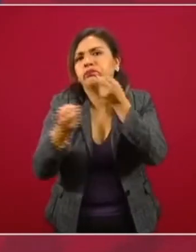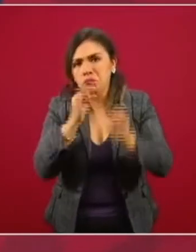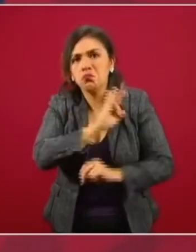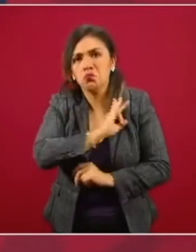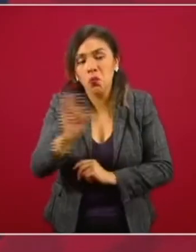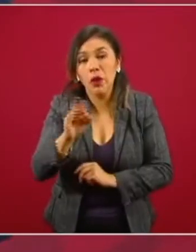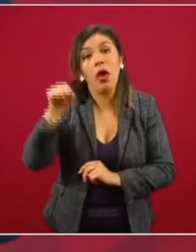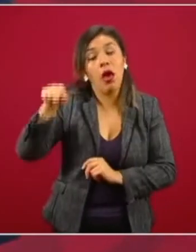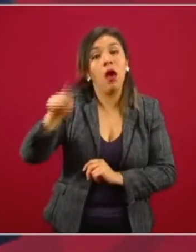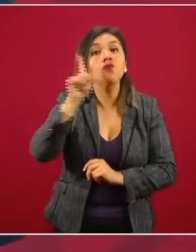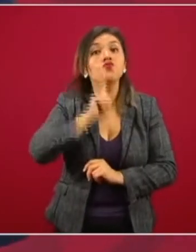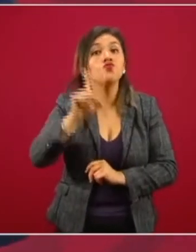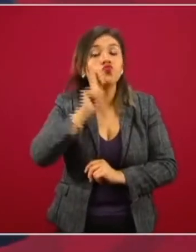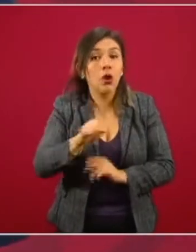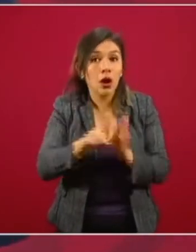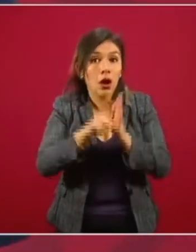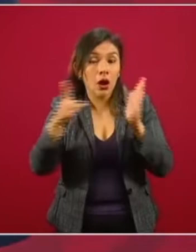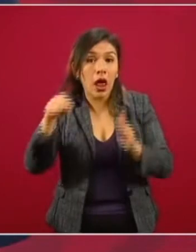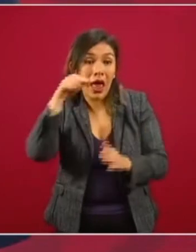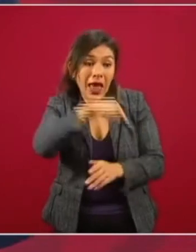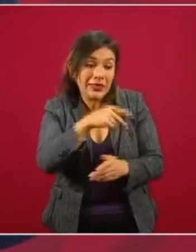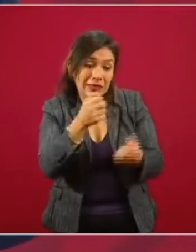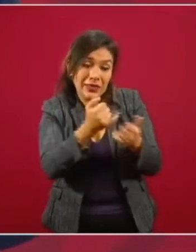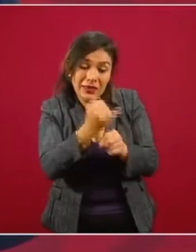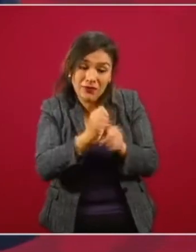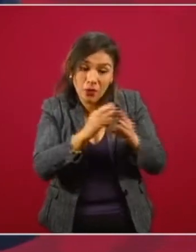Y ella, con esa información,